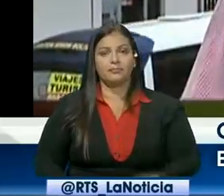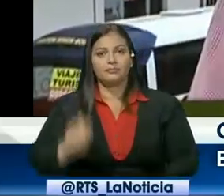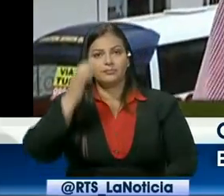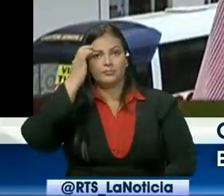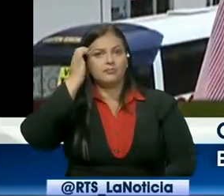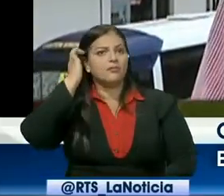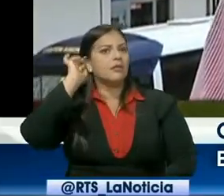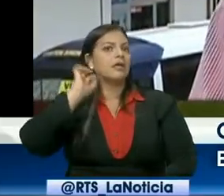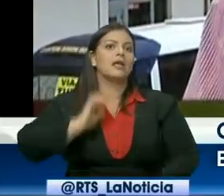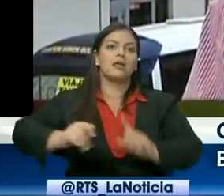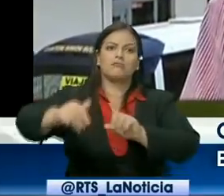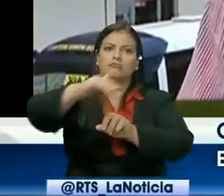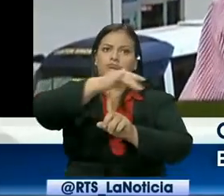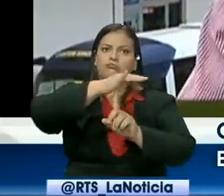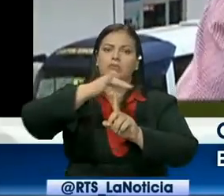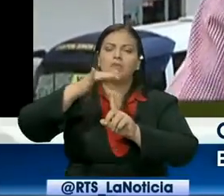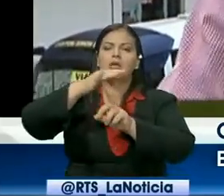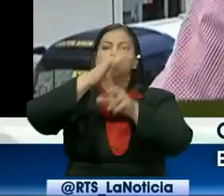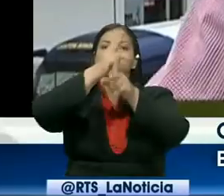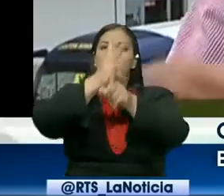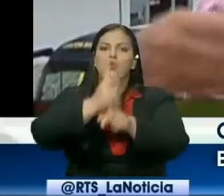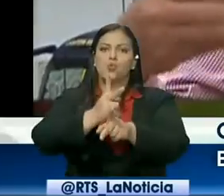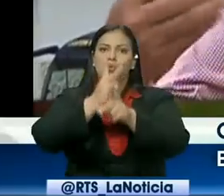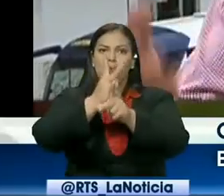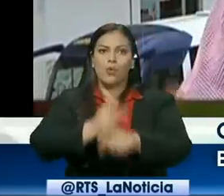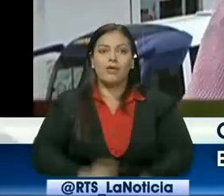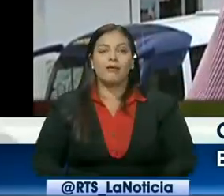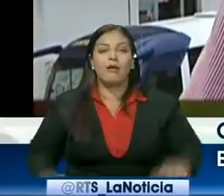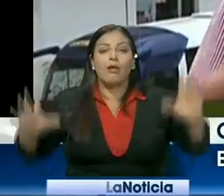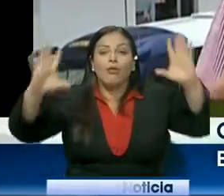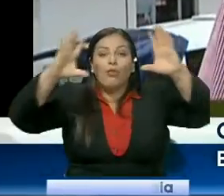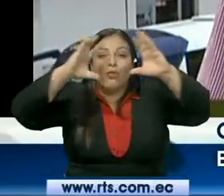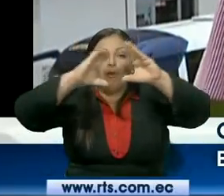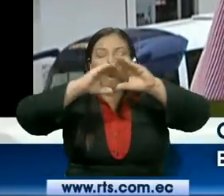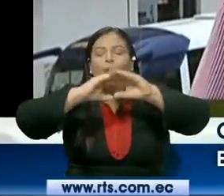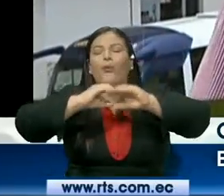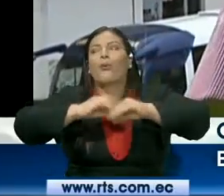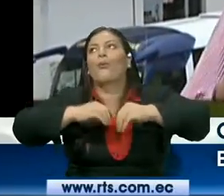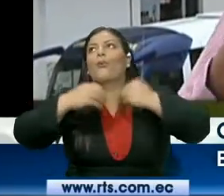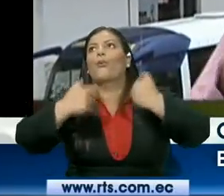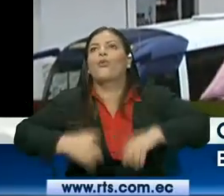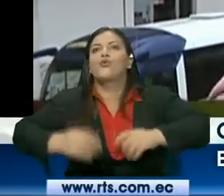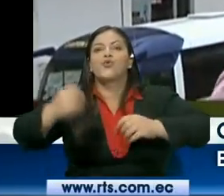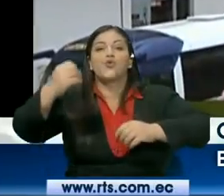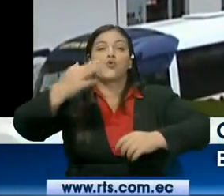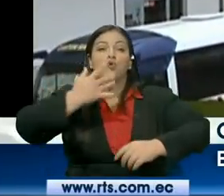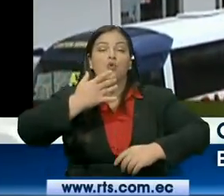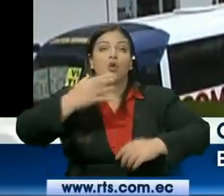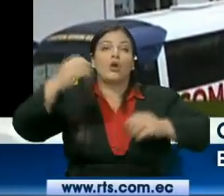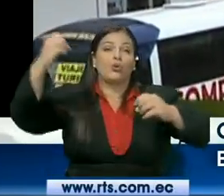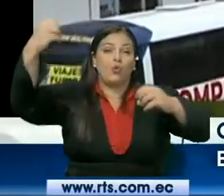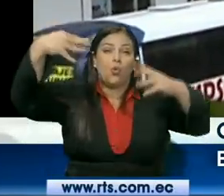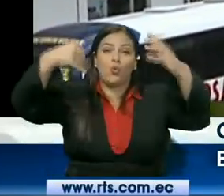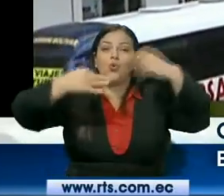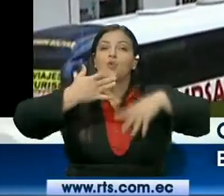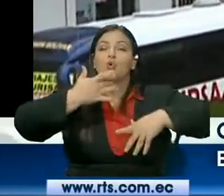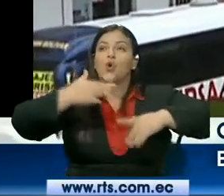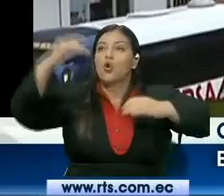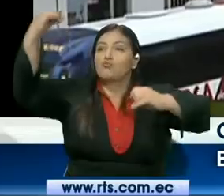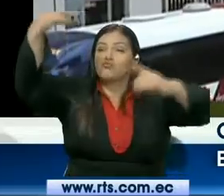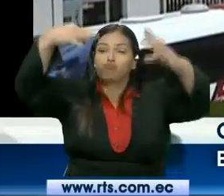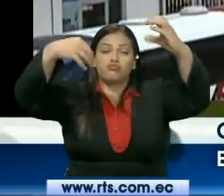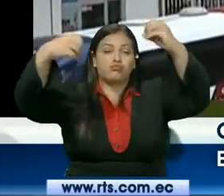en sus bases existen luces, que en la noche es un folclor y sirve para que la gente haga sus rutinas de